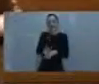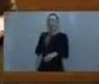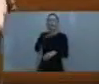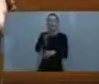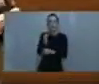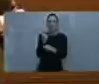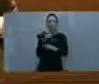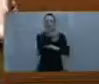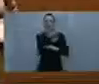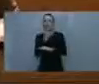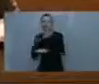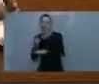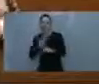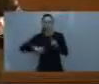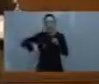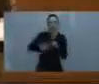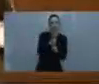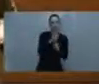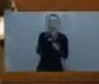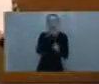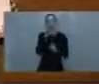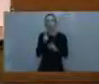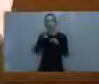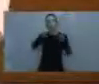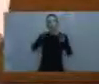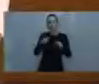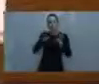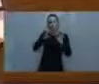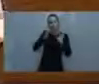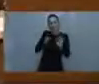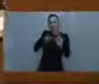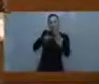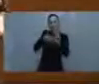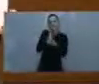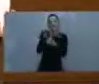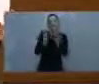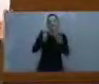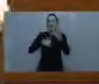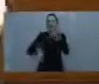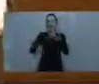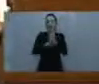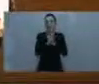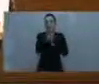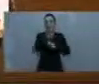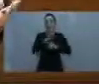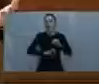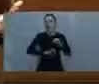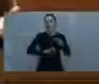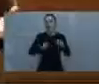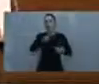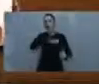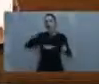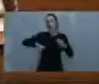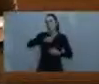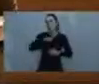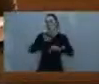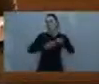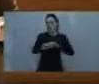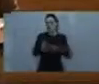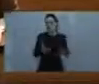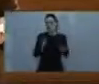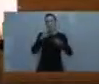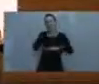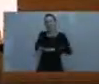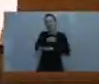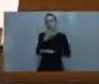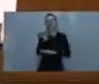ese presupuesto se convierta en ley, a poder ser a partir del 1 de enero de cada año. Y esa obligación fundamental la tiene